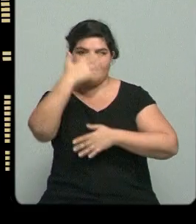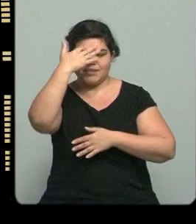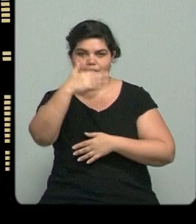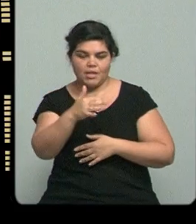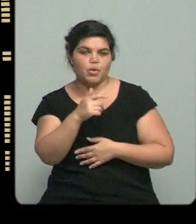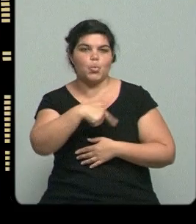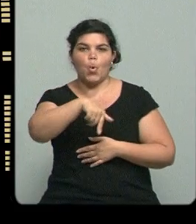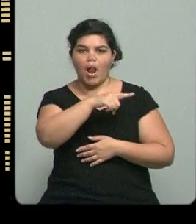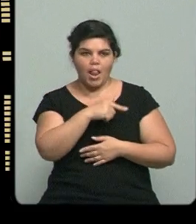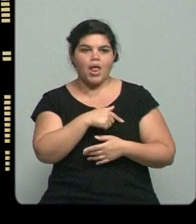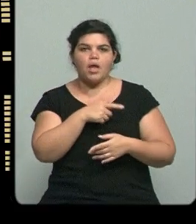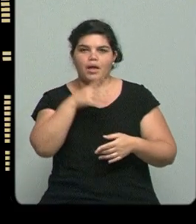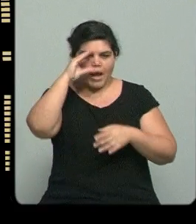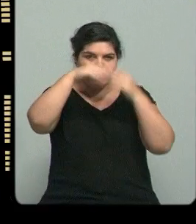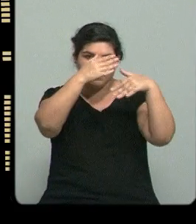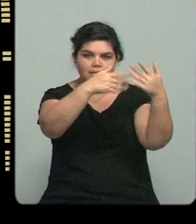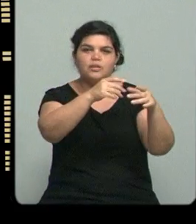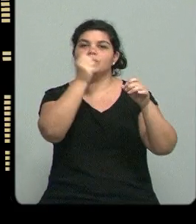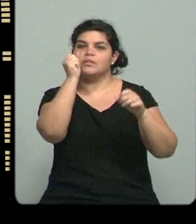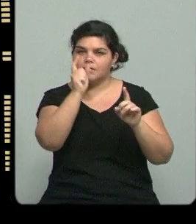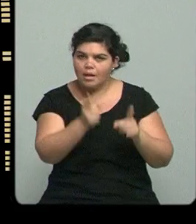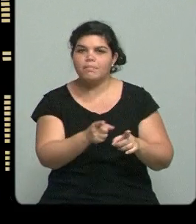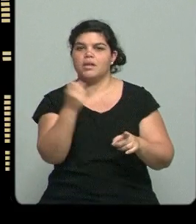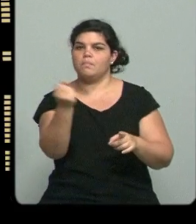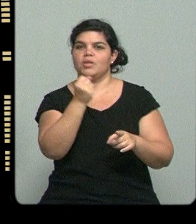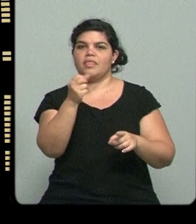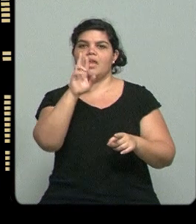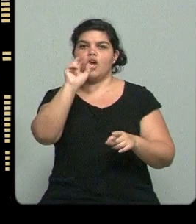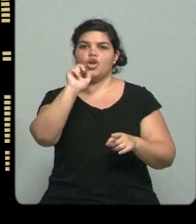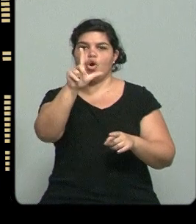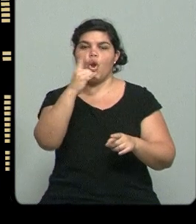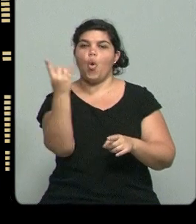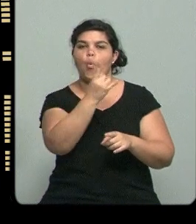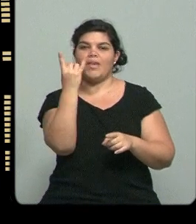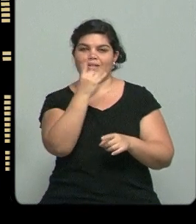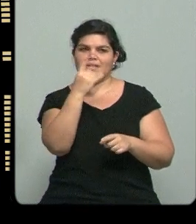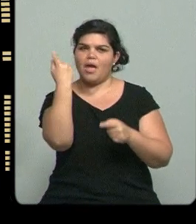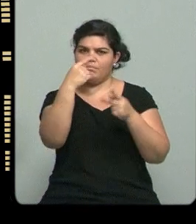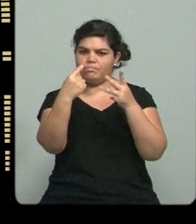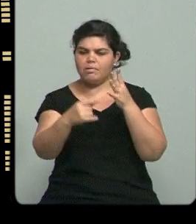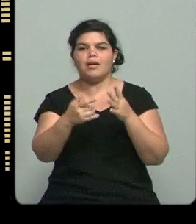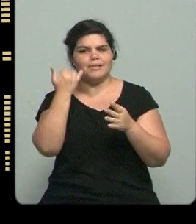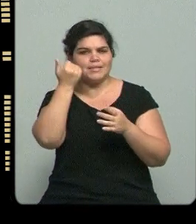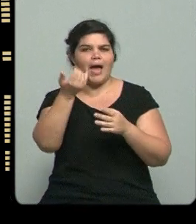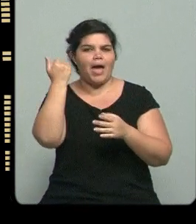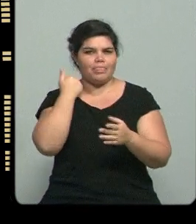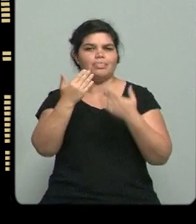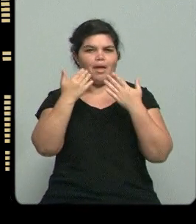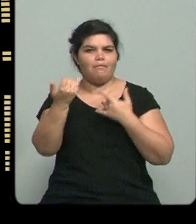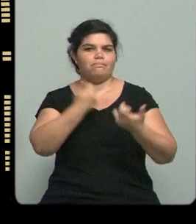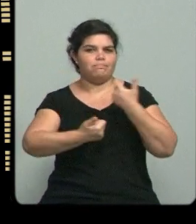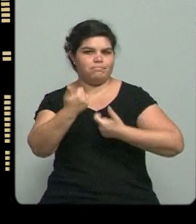discapacidad intelectual, hemos hablado del rol que cumplen las universidades. Hablemos un poquito de cómo vienen trabajando en la universidad. Ya adelantaste un